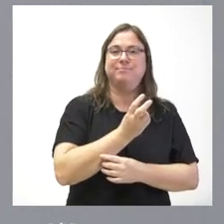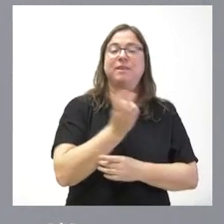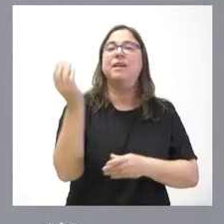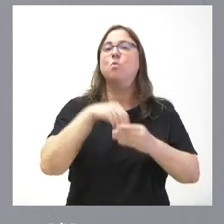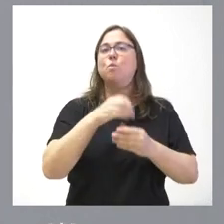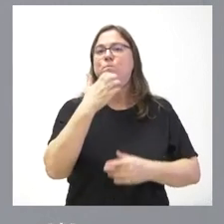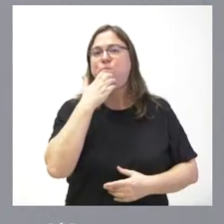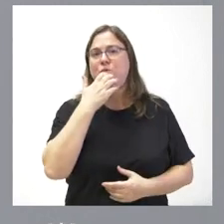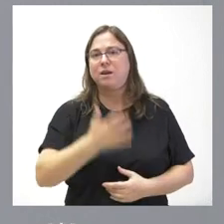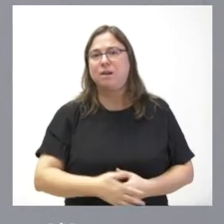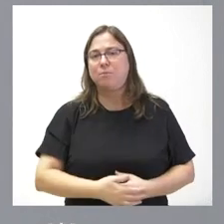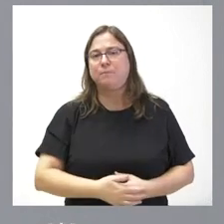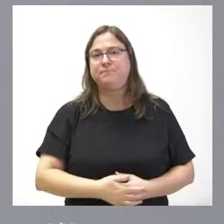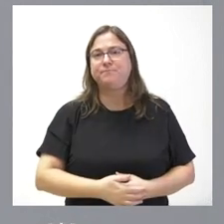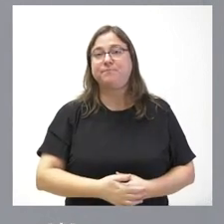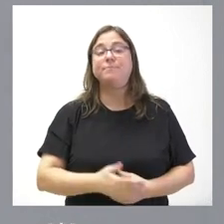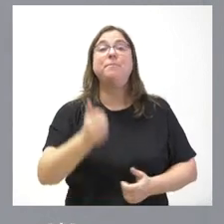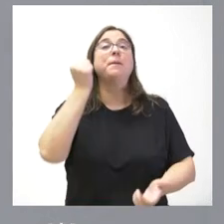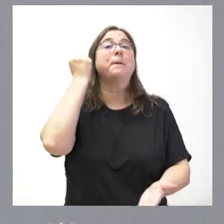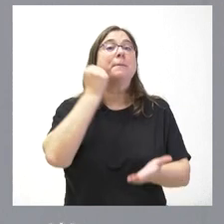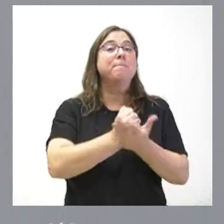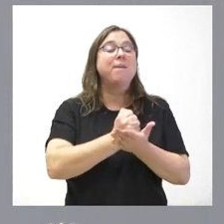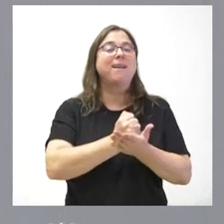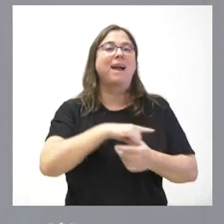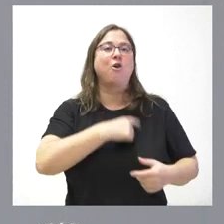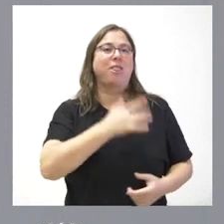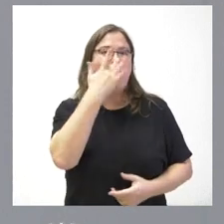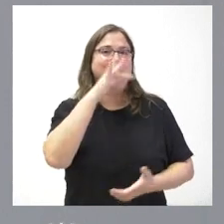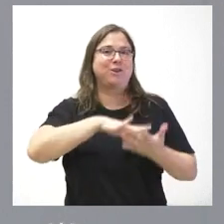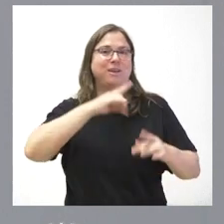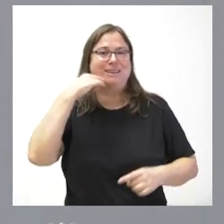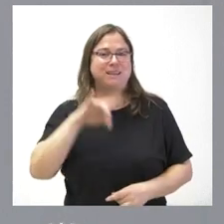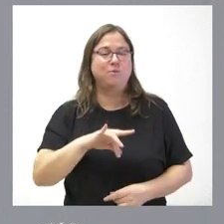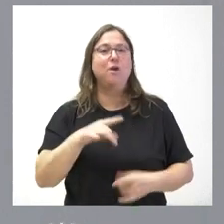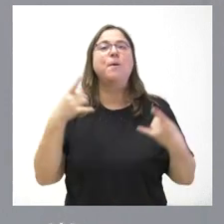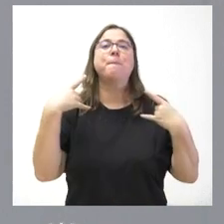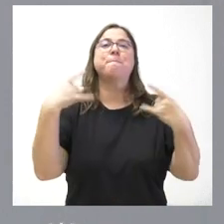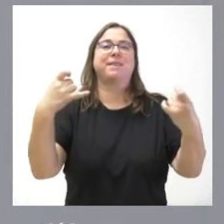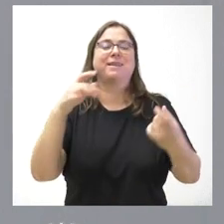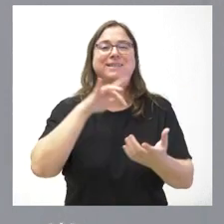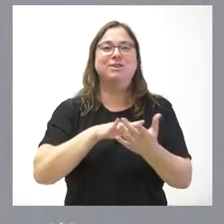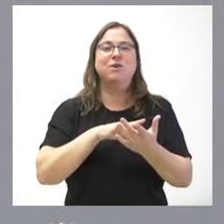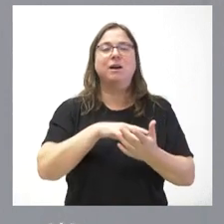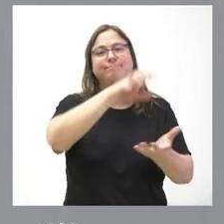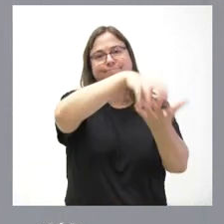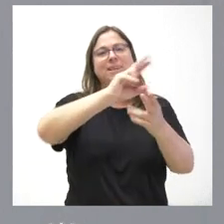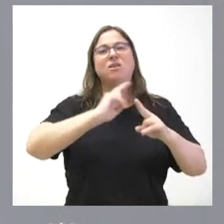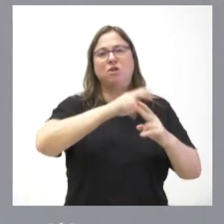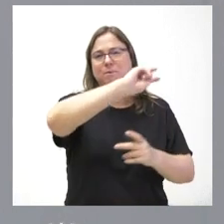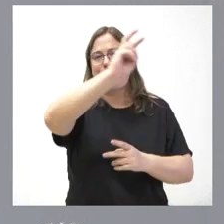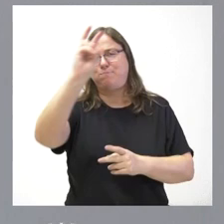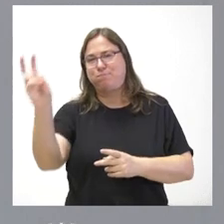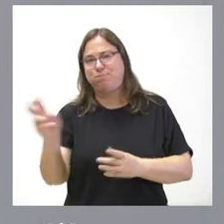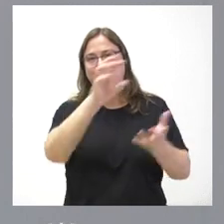incluye la iniciativa de la marca de calidad tierra de sabor estamos hablando de me attraction saleon gourmets salam y